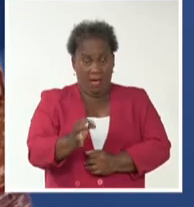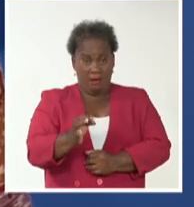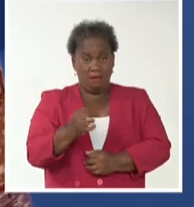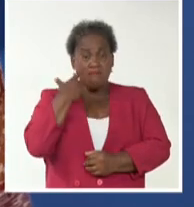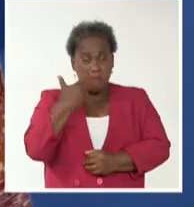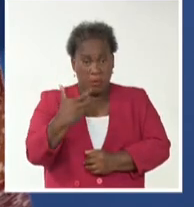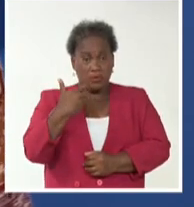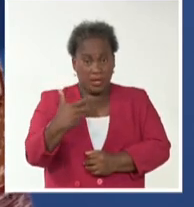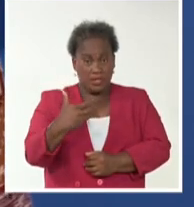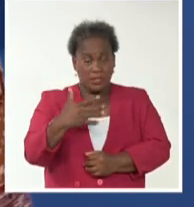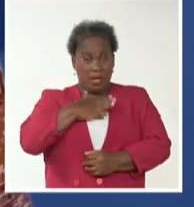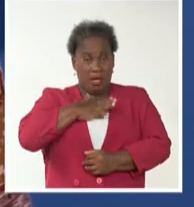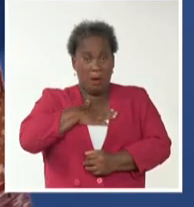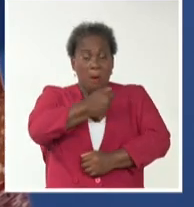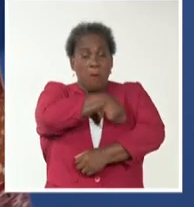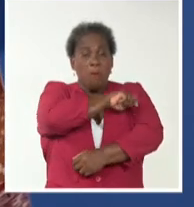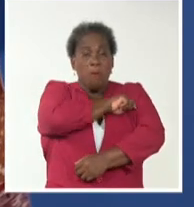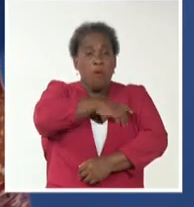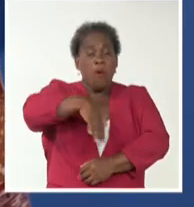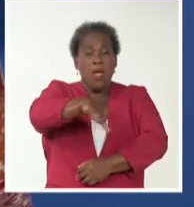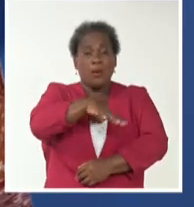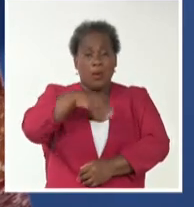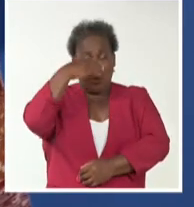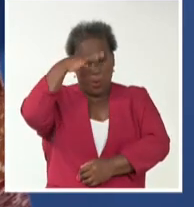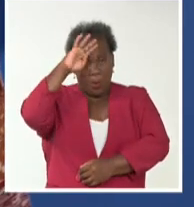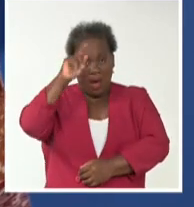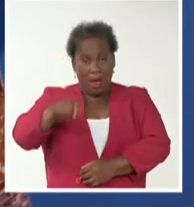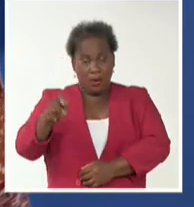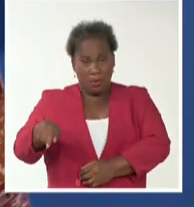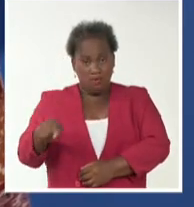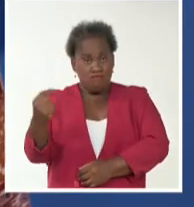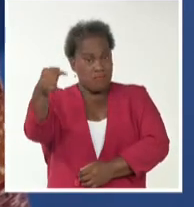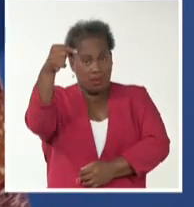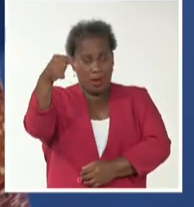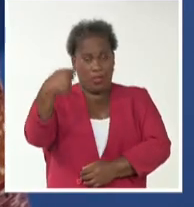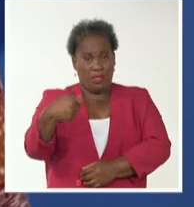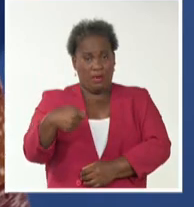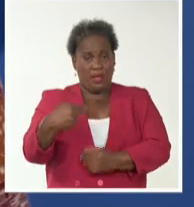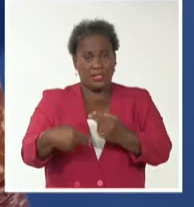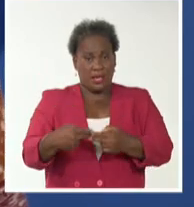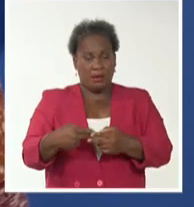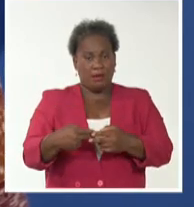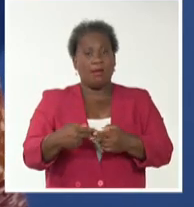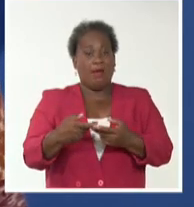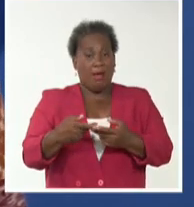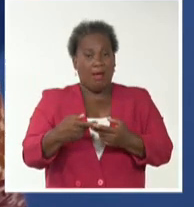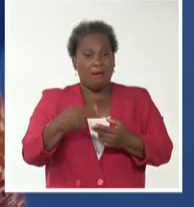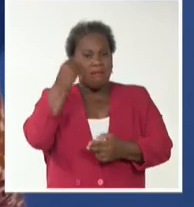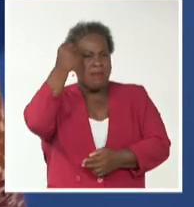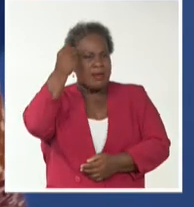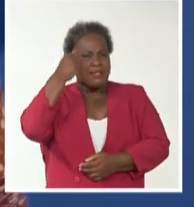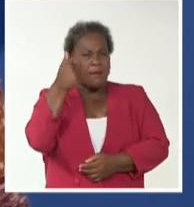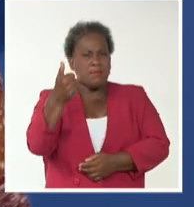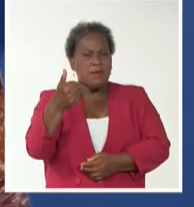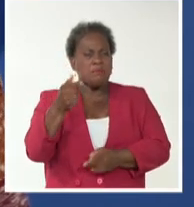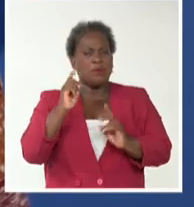ciudadanía cubana, lo primero que debería hacer es revisar esa política, eliminar esas